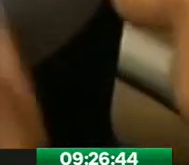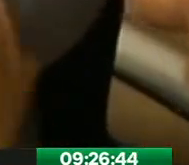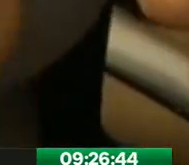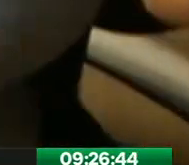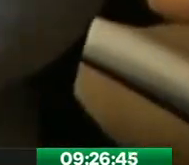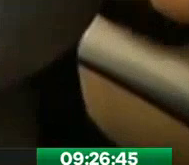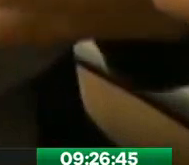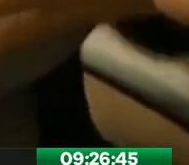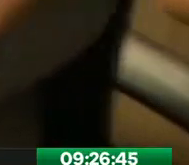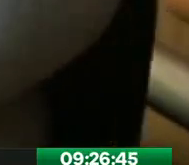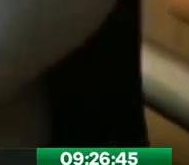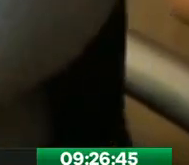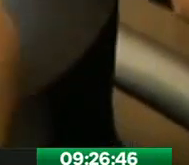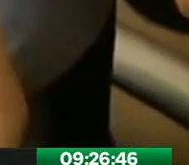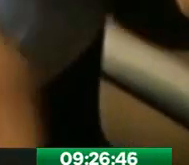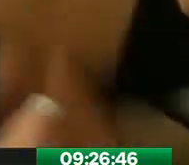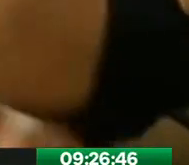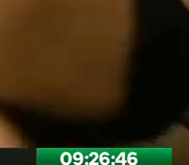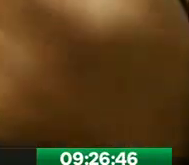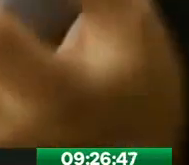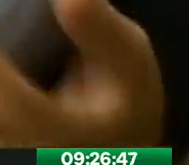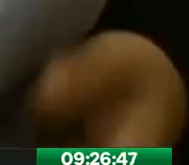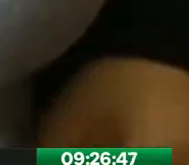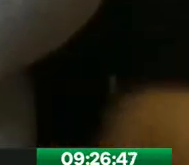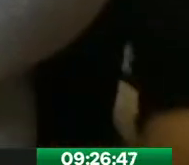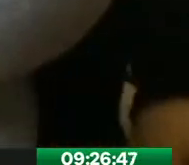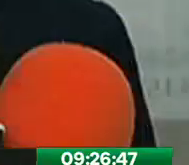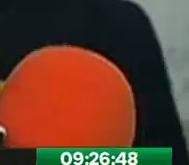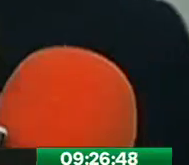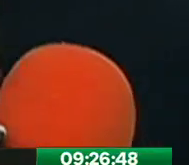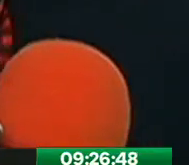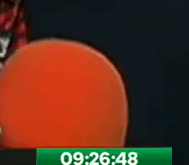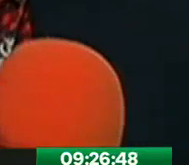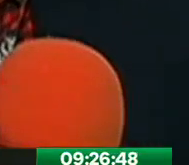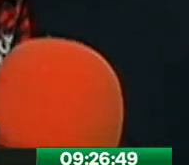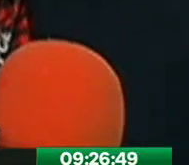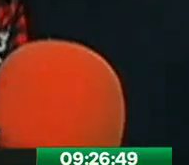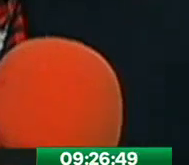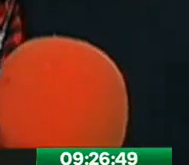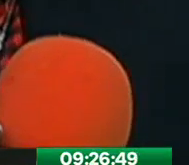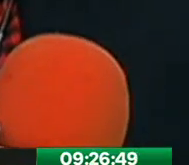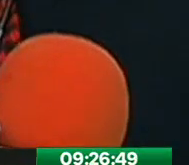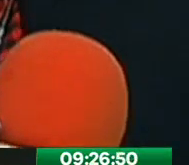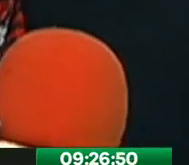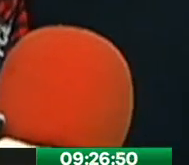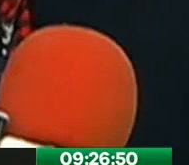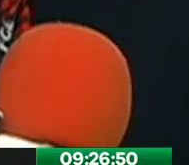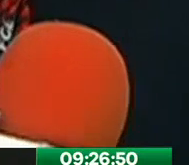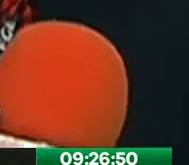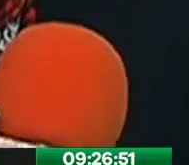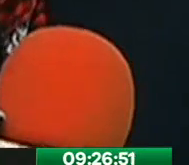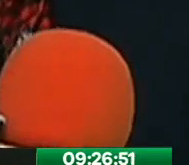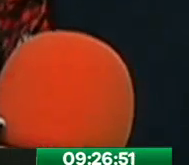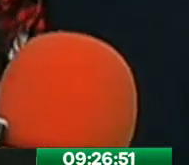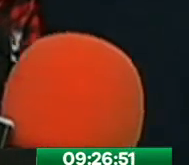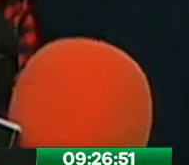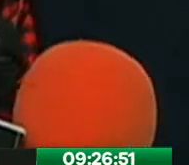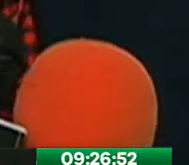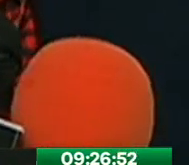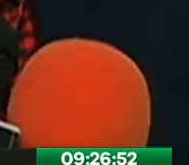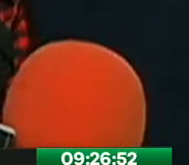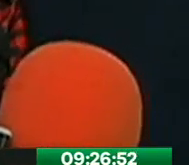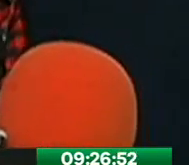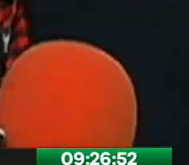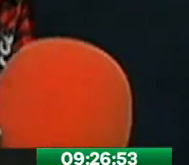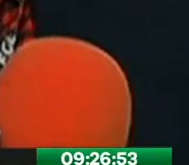partes íntimas también constituye un delito. En este caso un abuso sexual también, pero como la pena más grave sería el robo calificado,